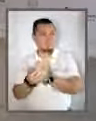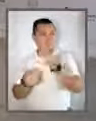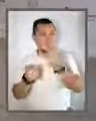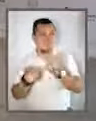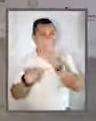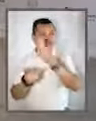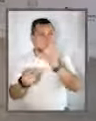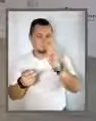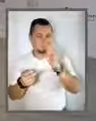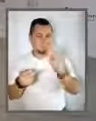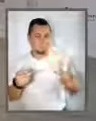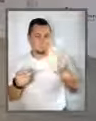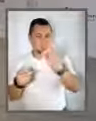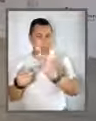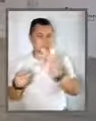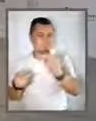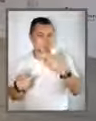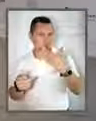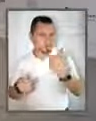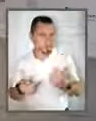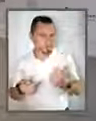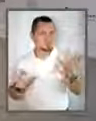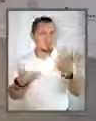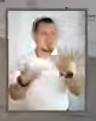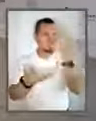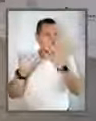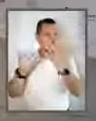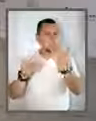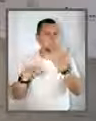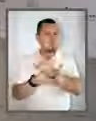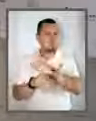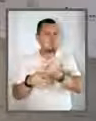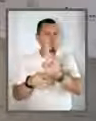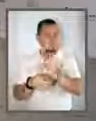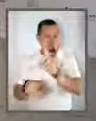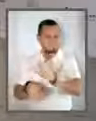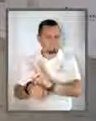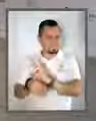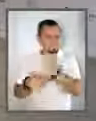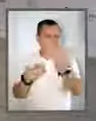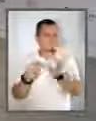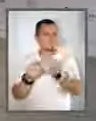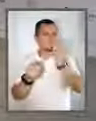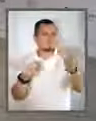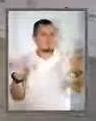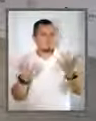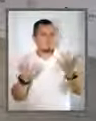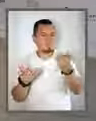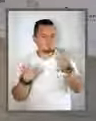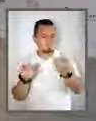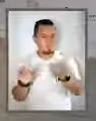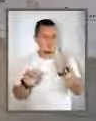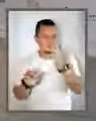¿los filtros del aeropuerto no sirven? ¿Qué podría tener Vallarta, sus pruebas rápidas en el mismo